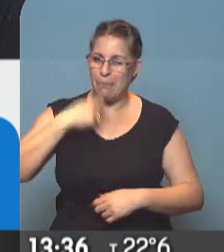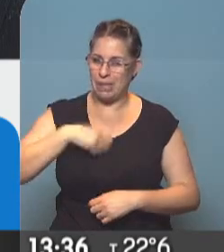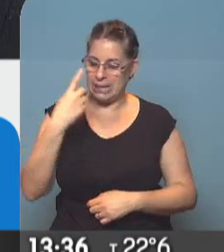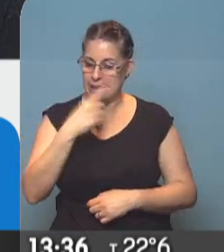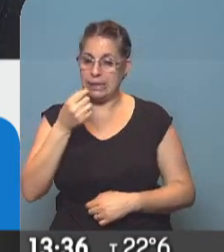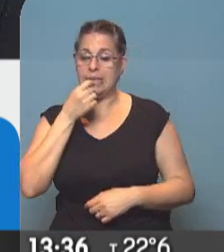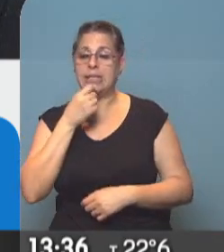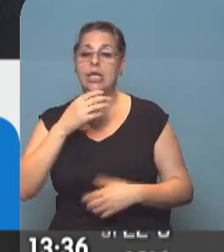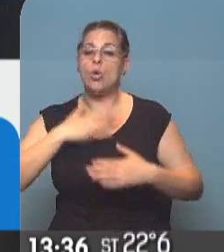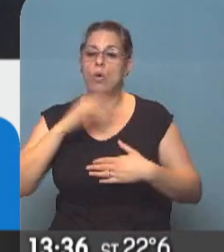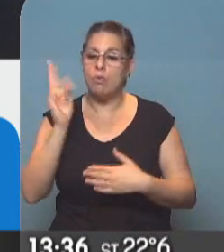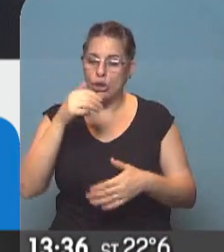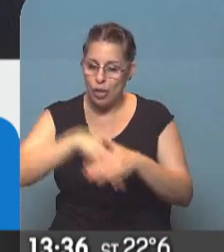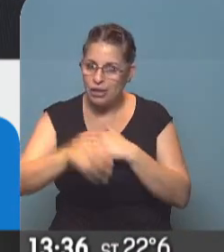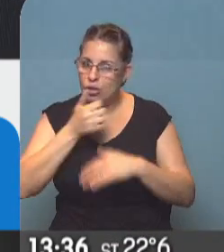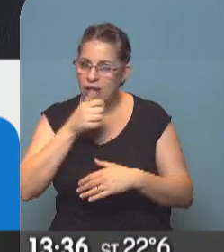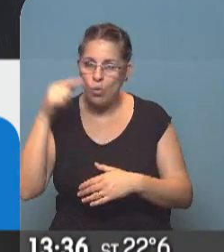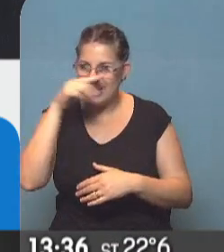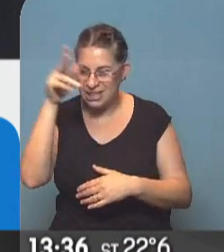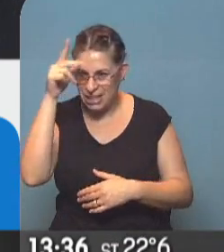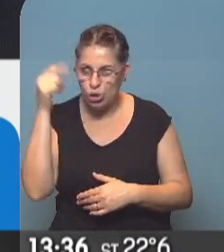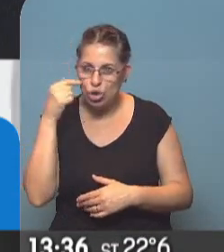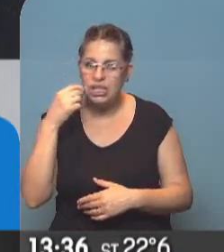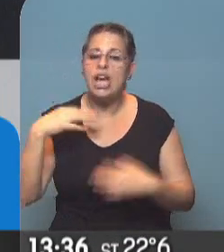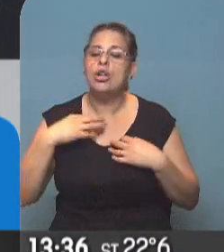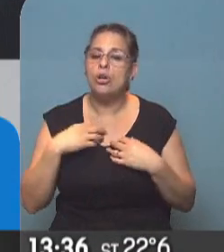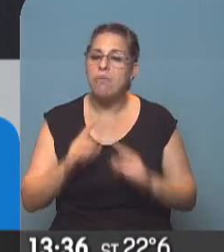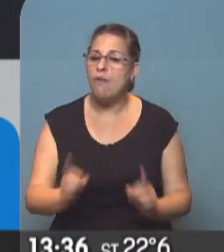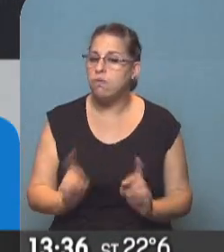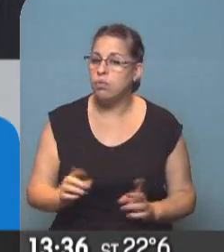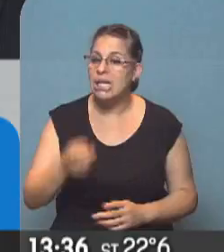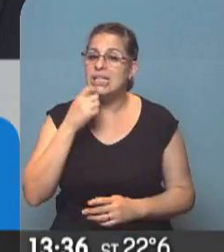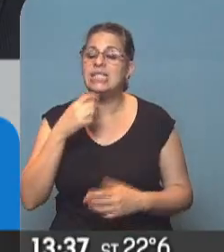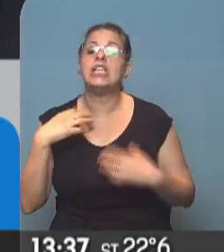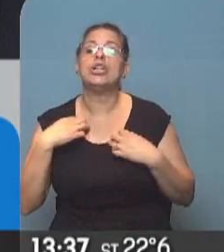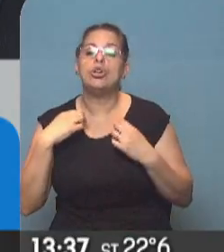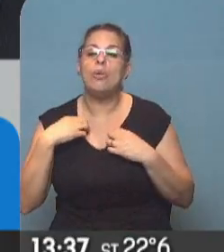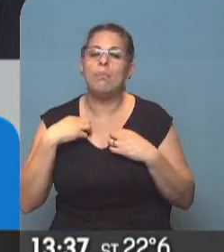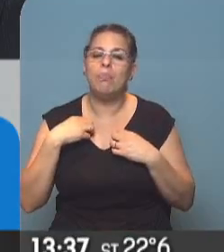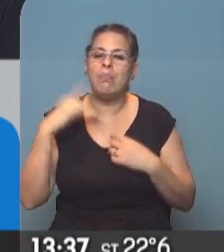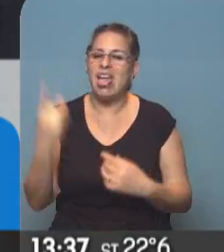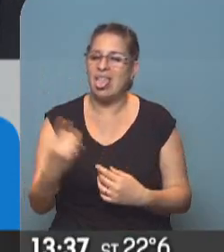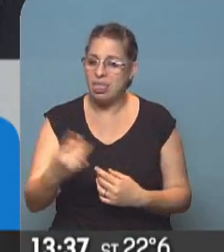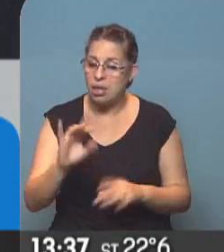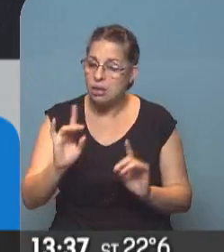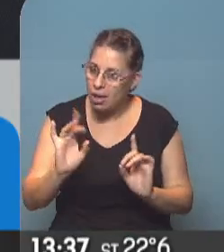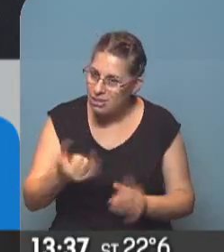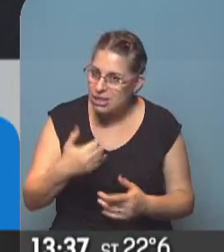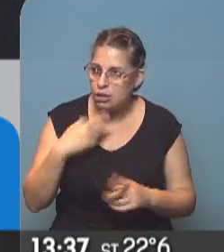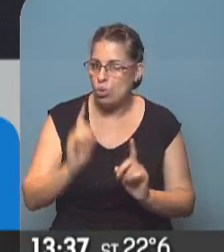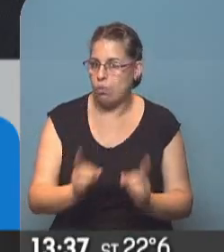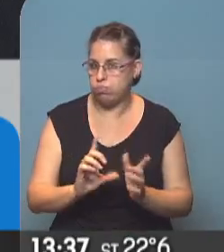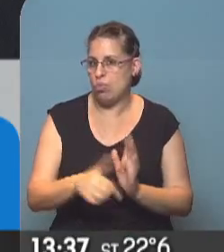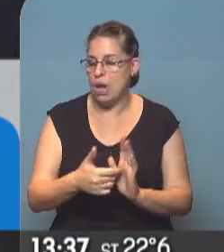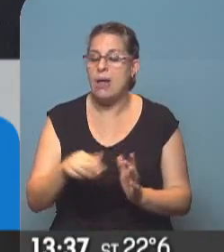permaneció 78 días en el agua, ¿la ropa persiste? Si la ropa es sintética, sí. Si la ropa es orgánica, tipo tela